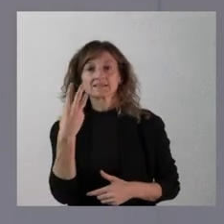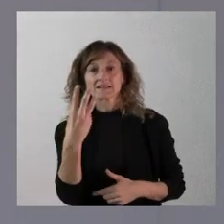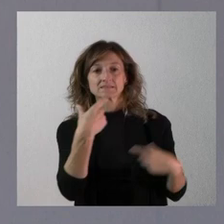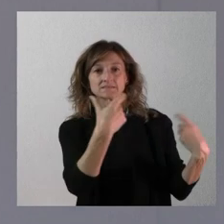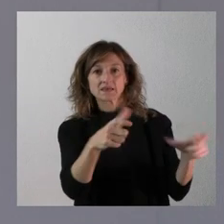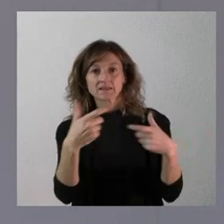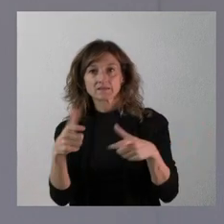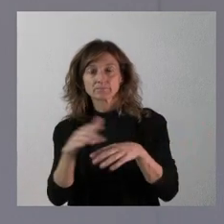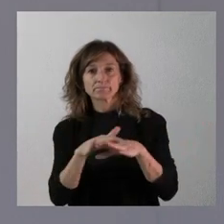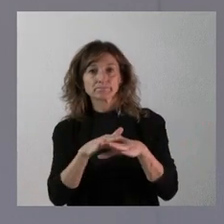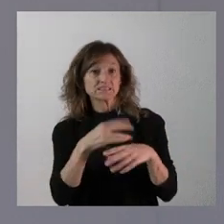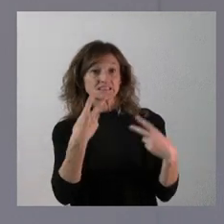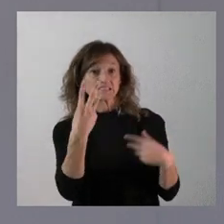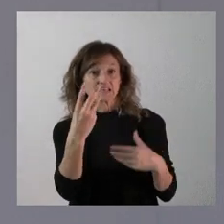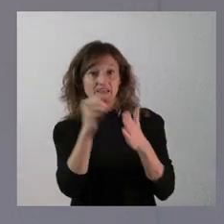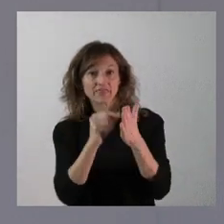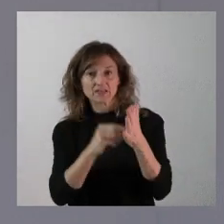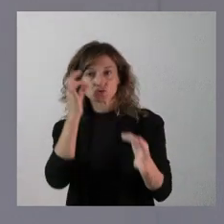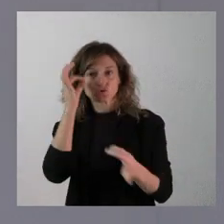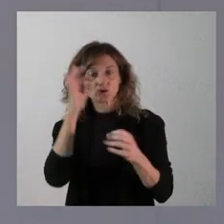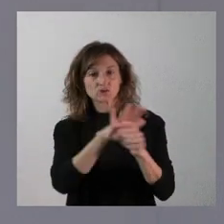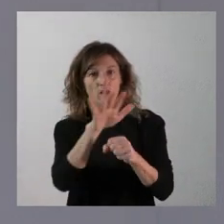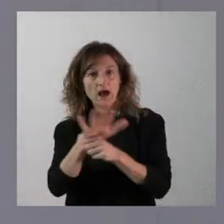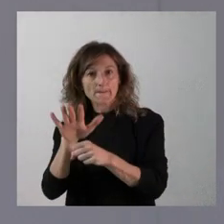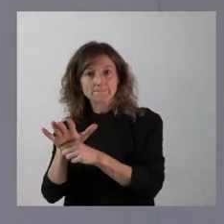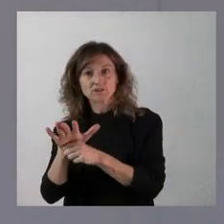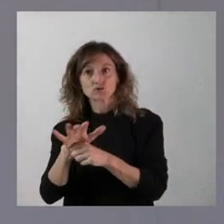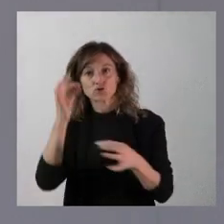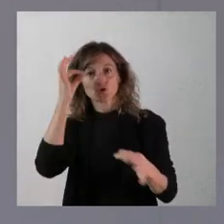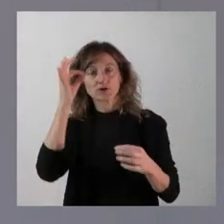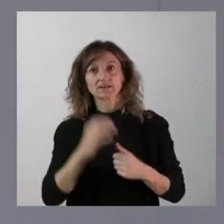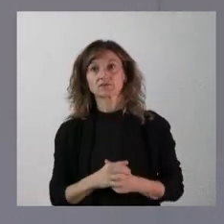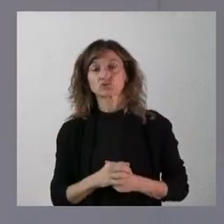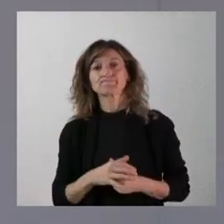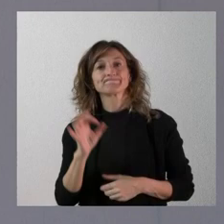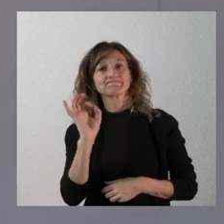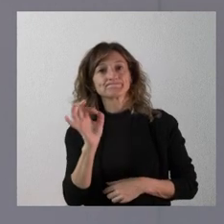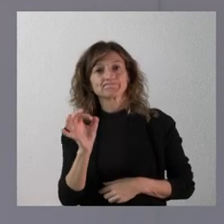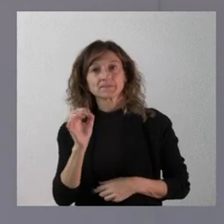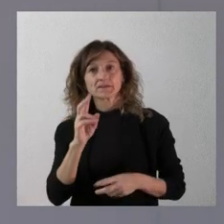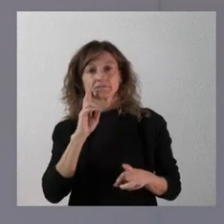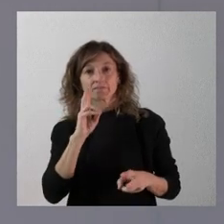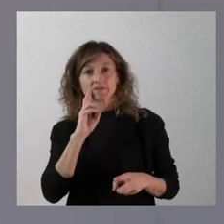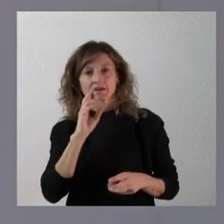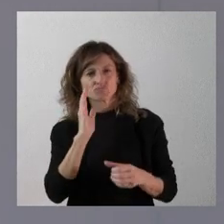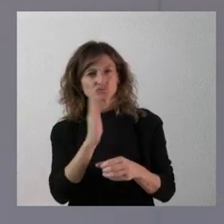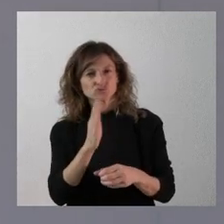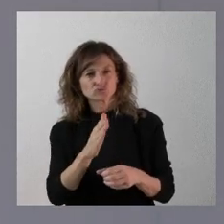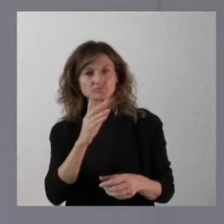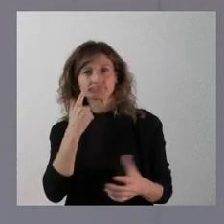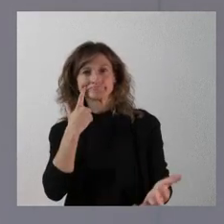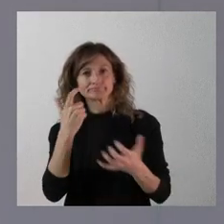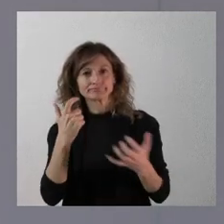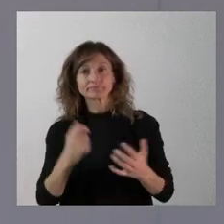o tres datos concretos o tres ámbitos de concretos No sí que es verdad que el deterioro se está apreciando No es cierto